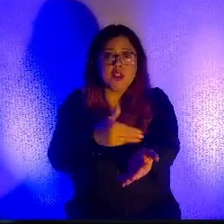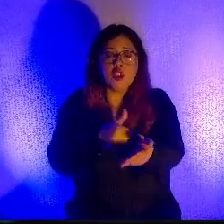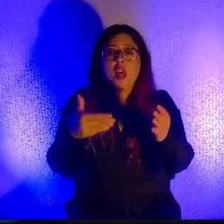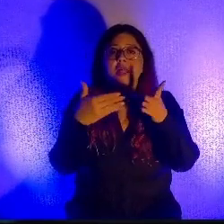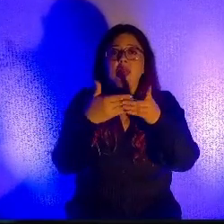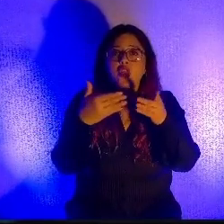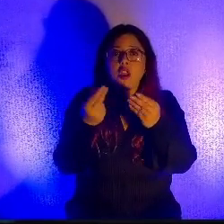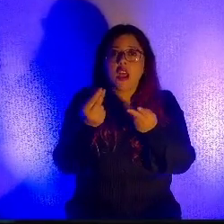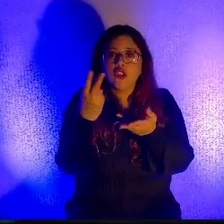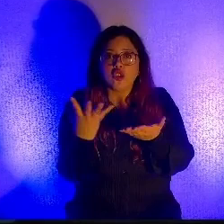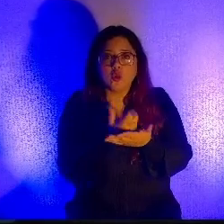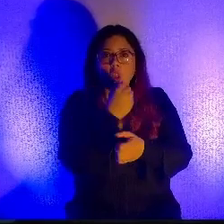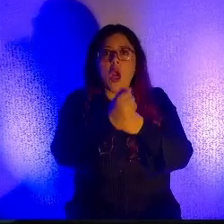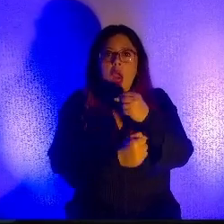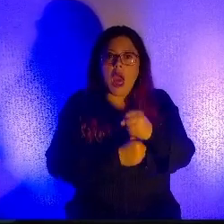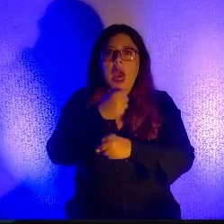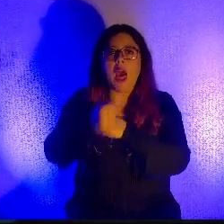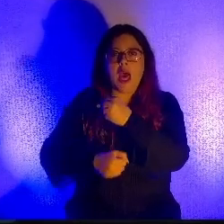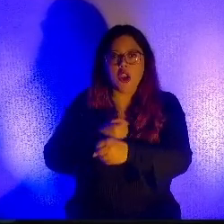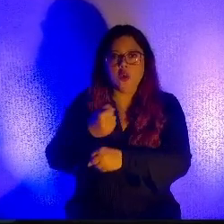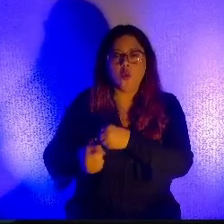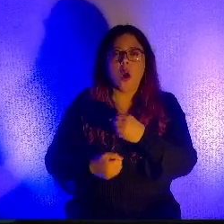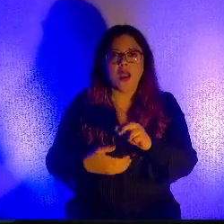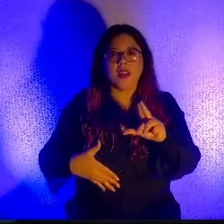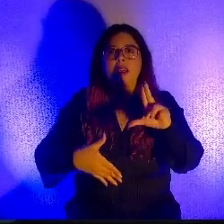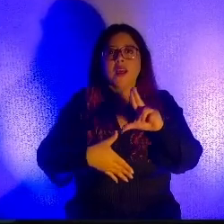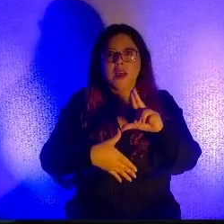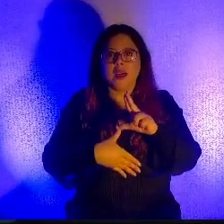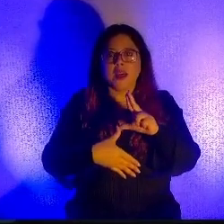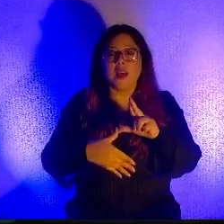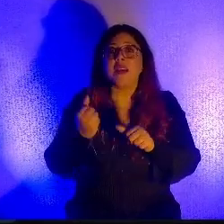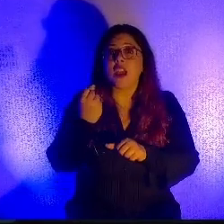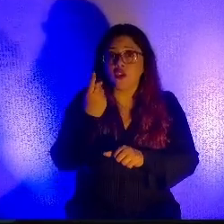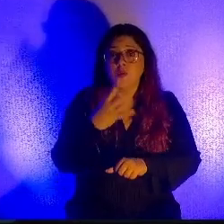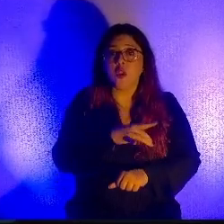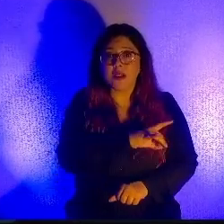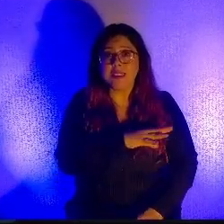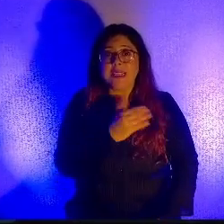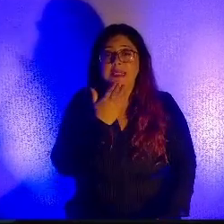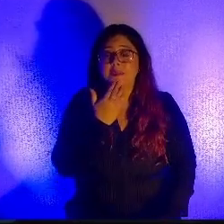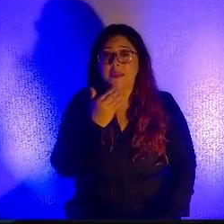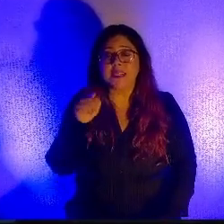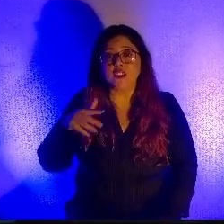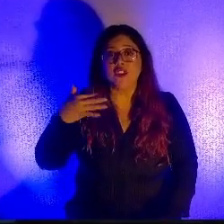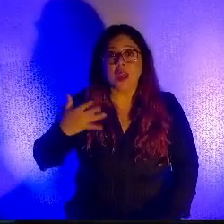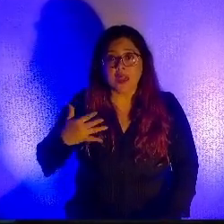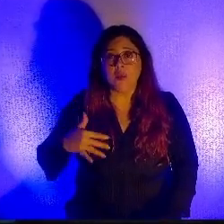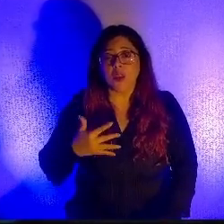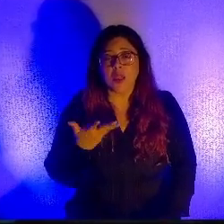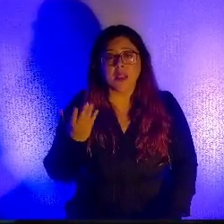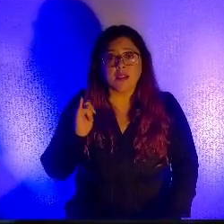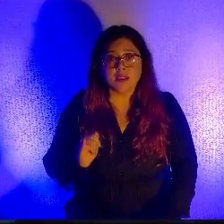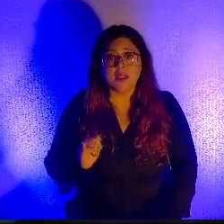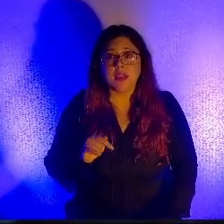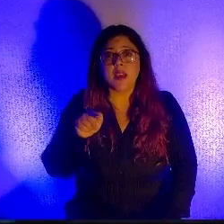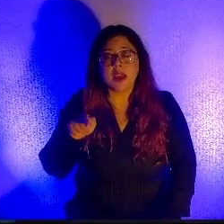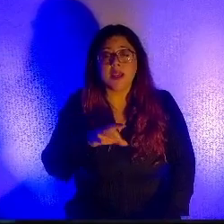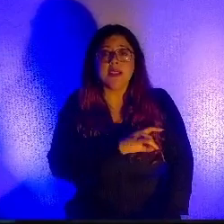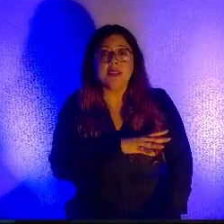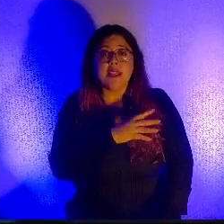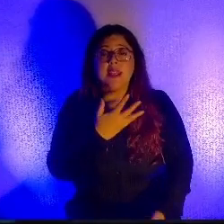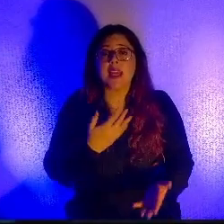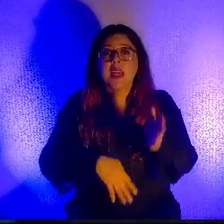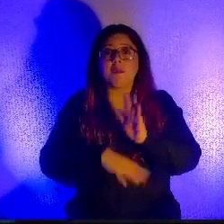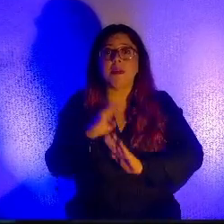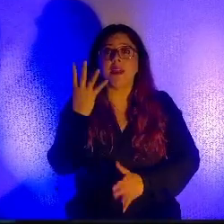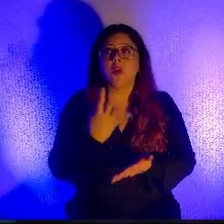dólares en sueldos anuales en toda la región y tengo números de chile que eso es importante ya tenemos en Chile más